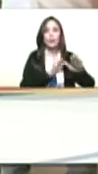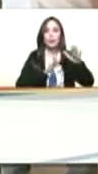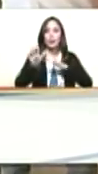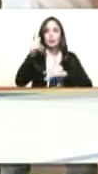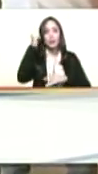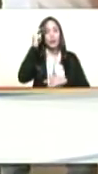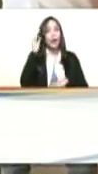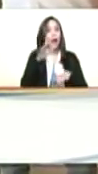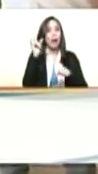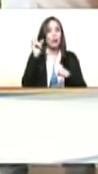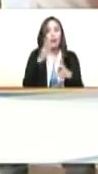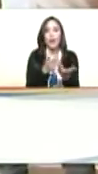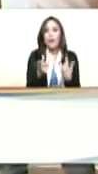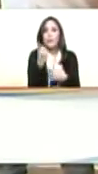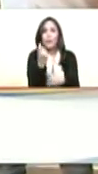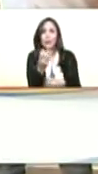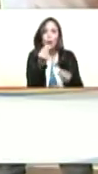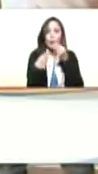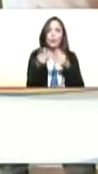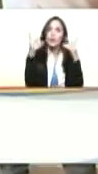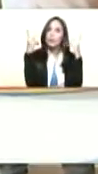sin falta.